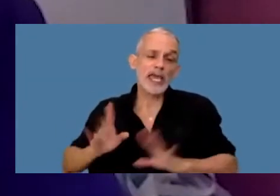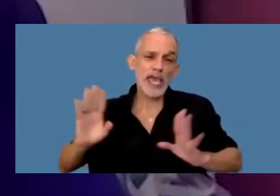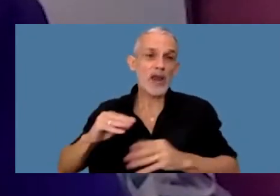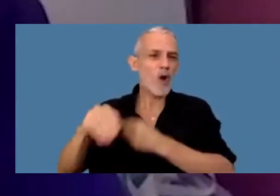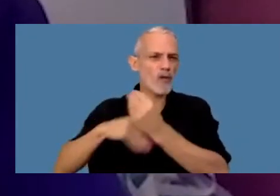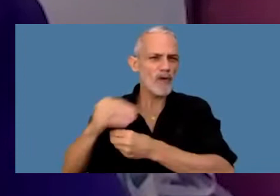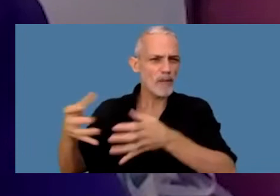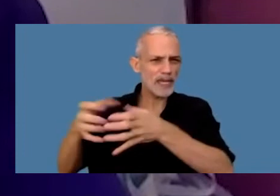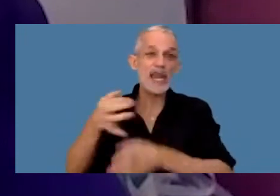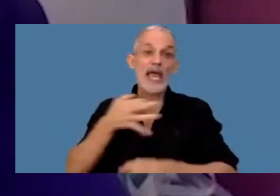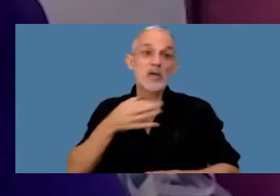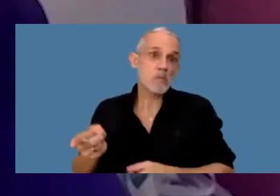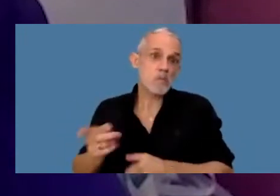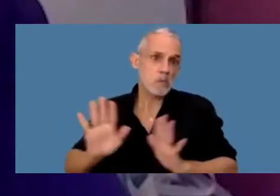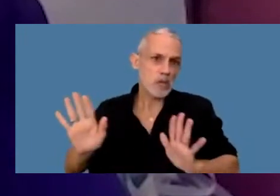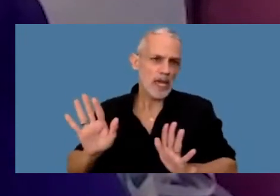ayuden